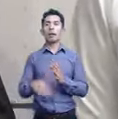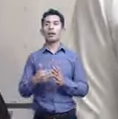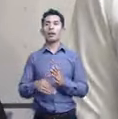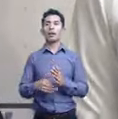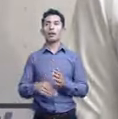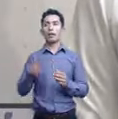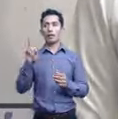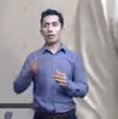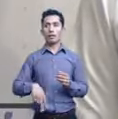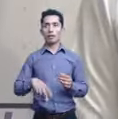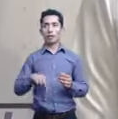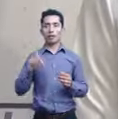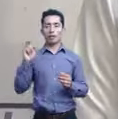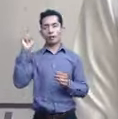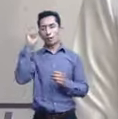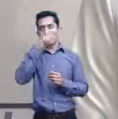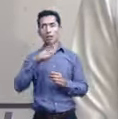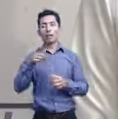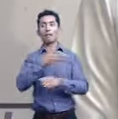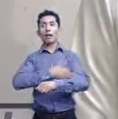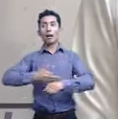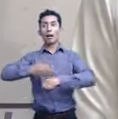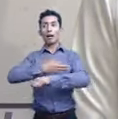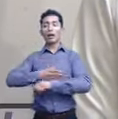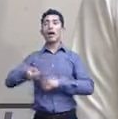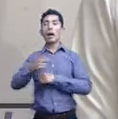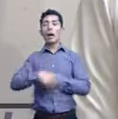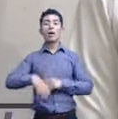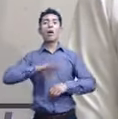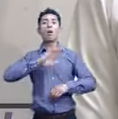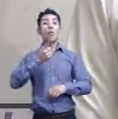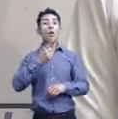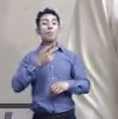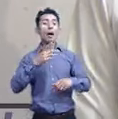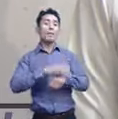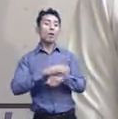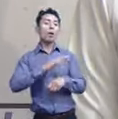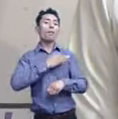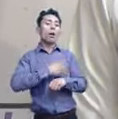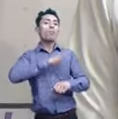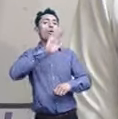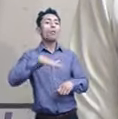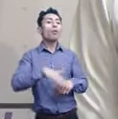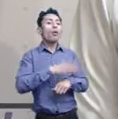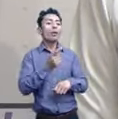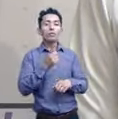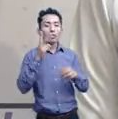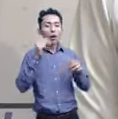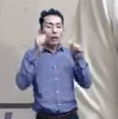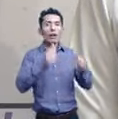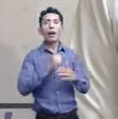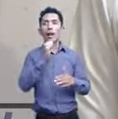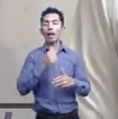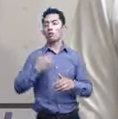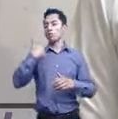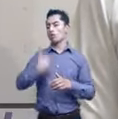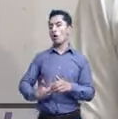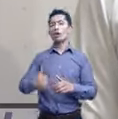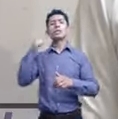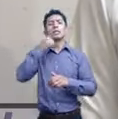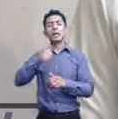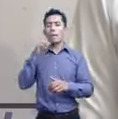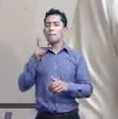Es difícil a las familias que perdieron un ser querido por esa falta de atención. Su servidor siempre